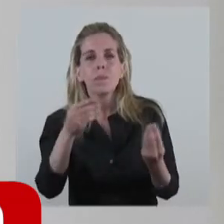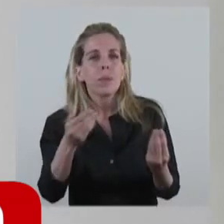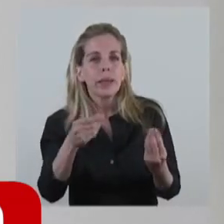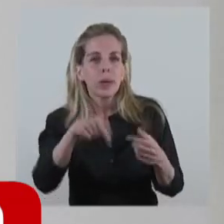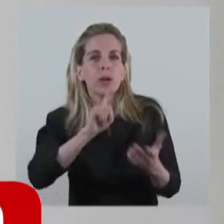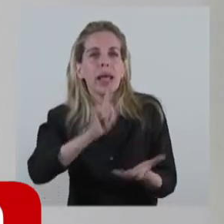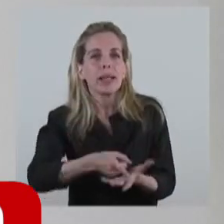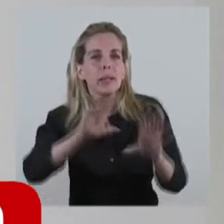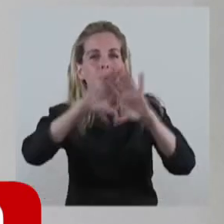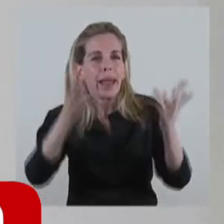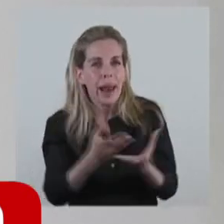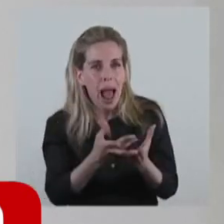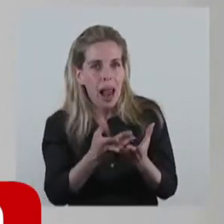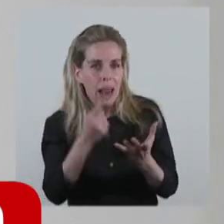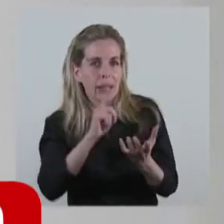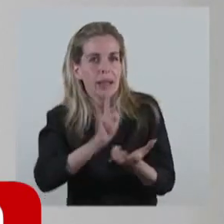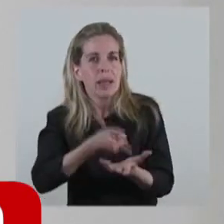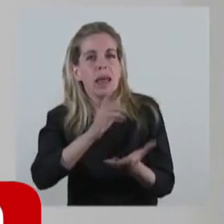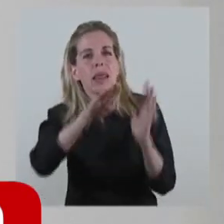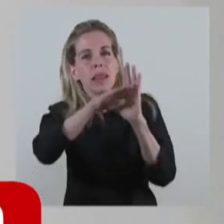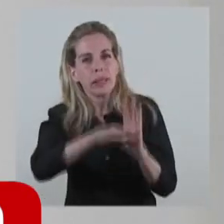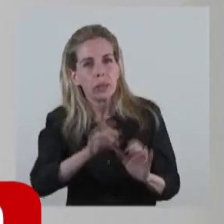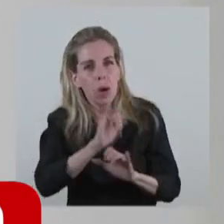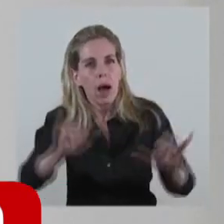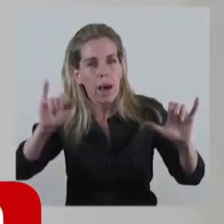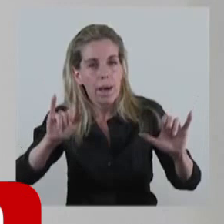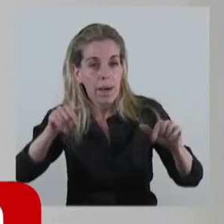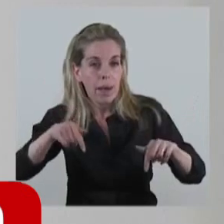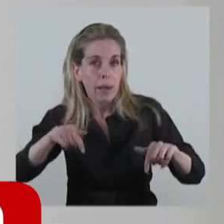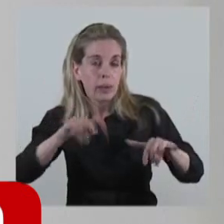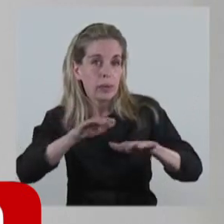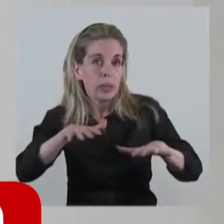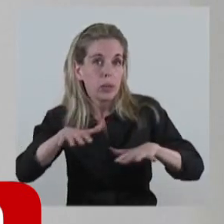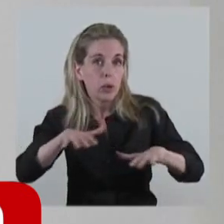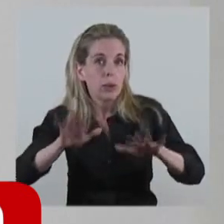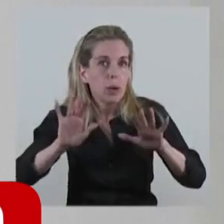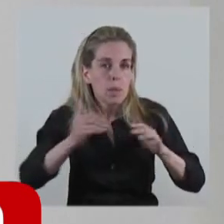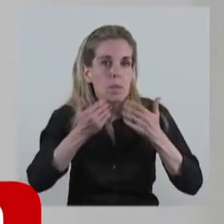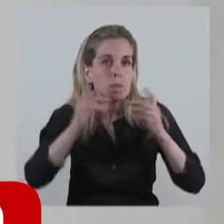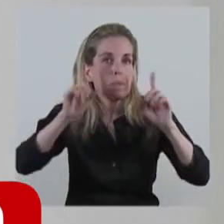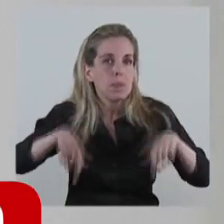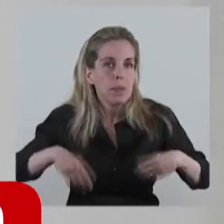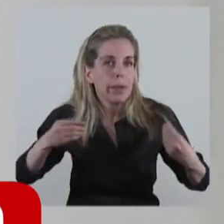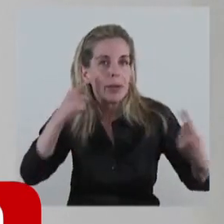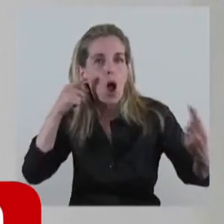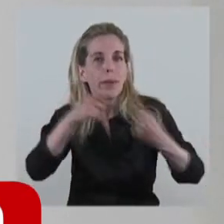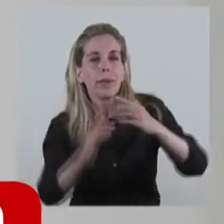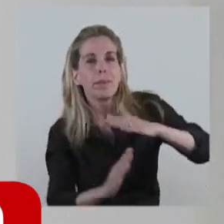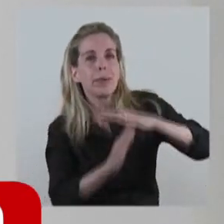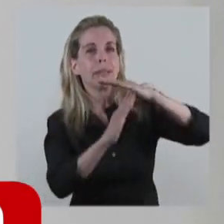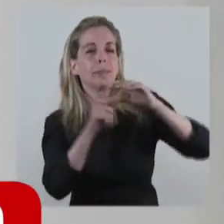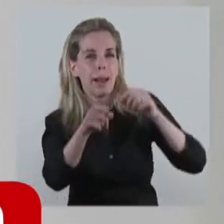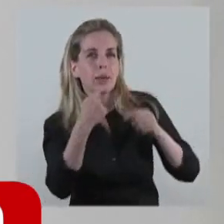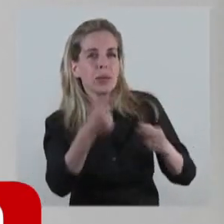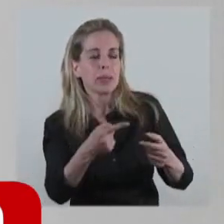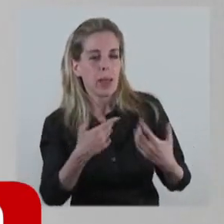iniciativa general, de este paquete de medidas, ¿qué va a ocurrir ante una situación de que quizás no prospere el objetivo central de